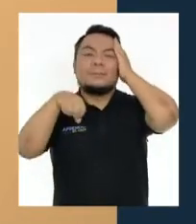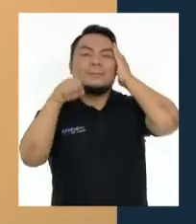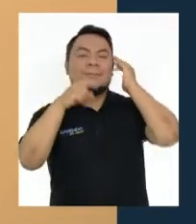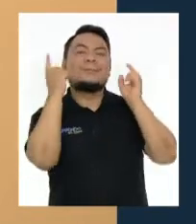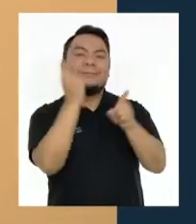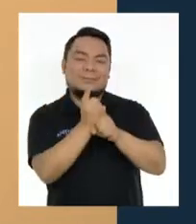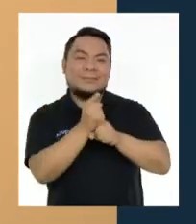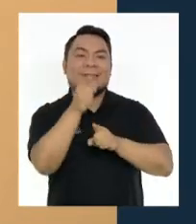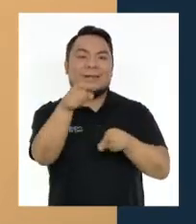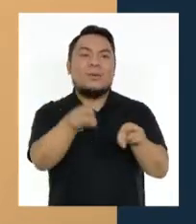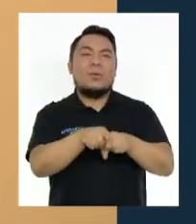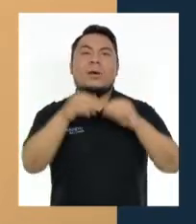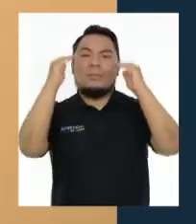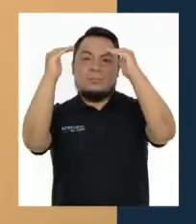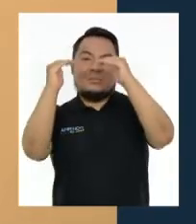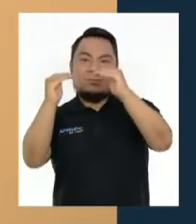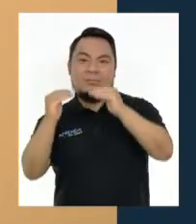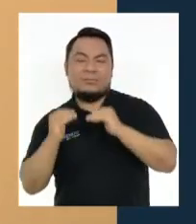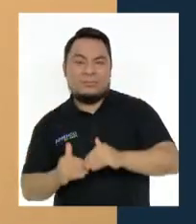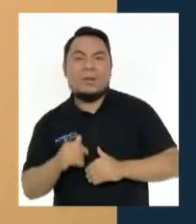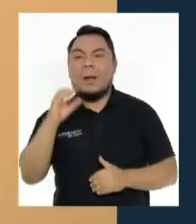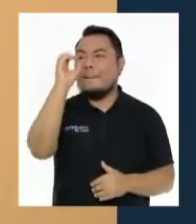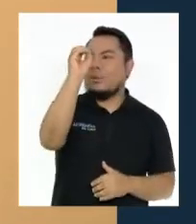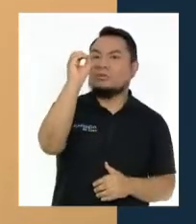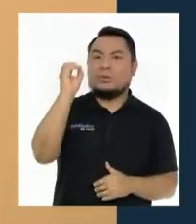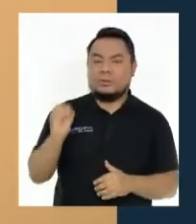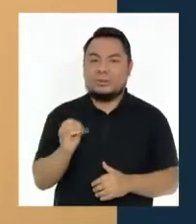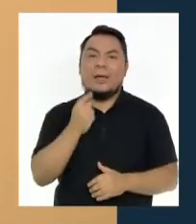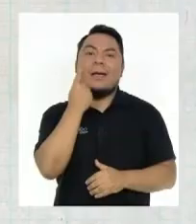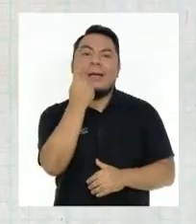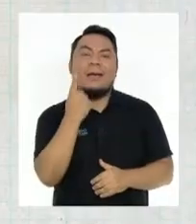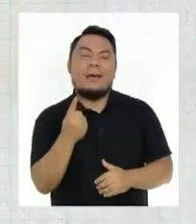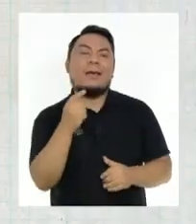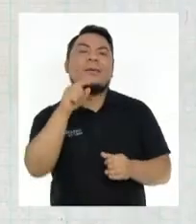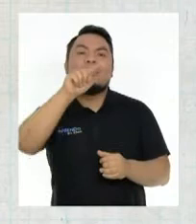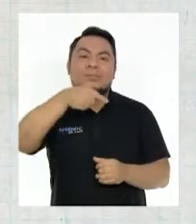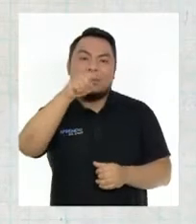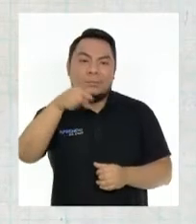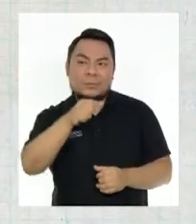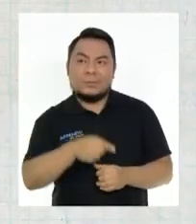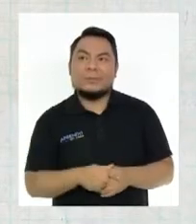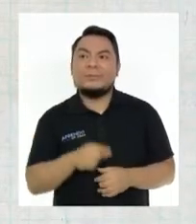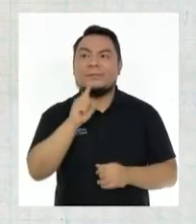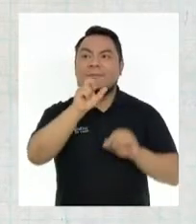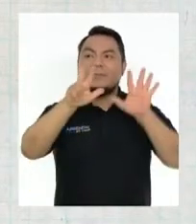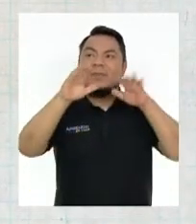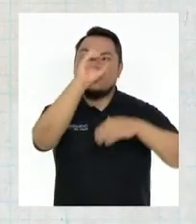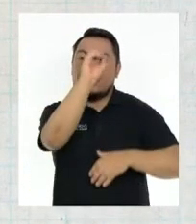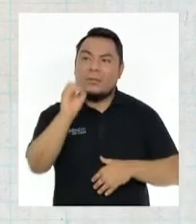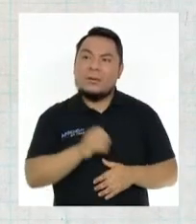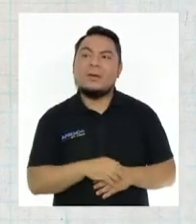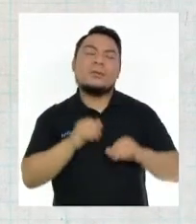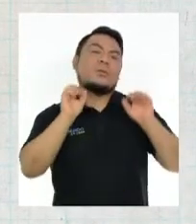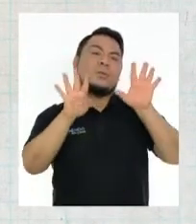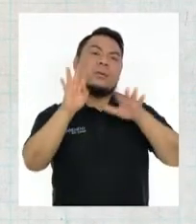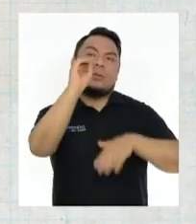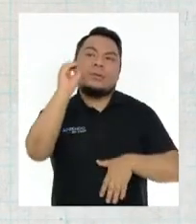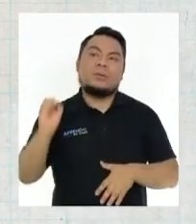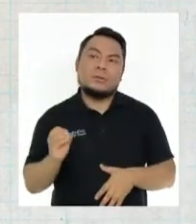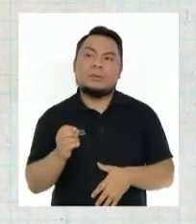así seguimos y obtenemos la frecuencia porcentual de cada intervalo. 18%,